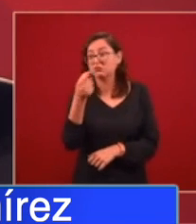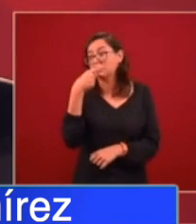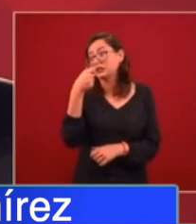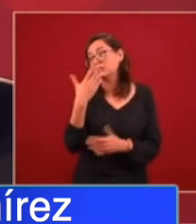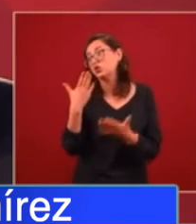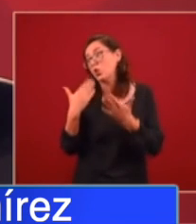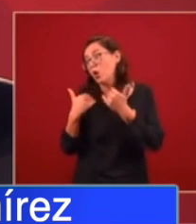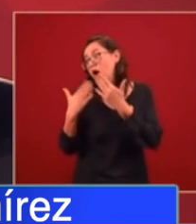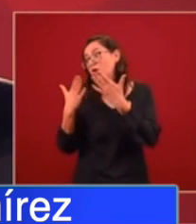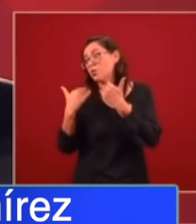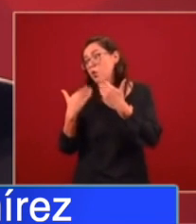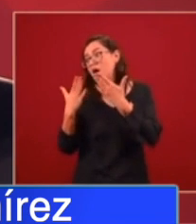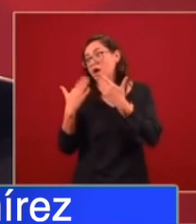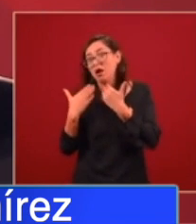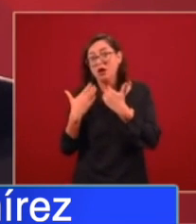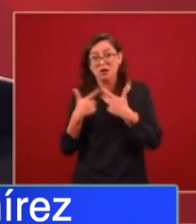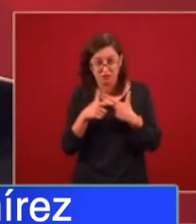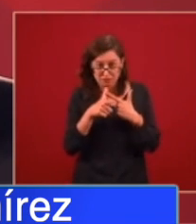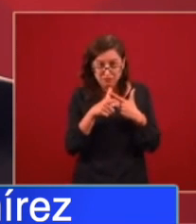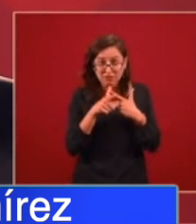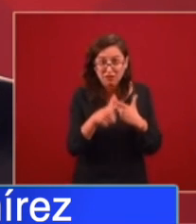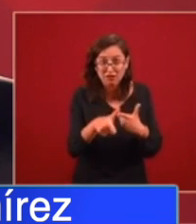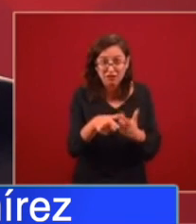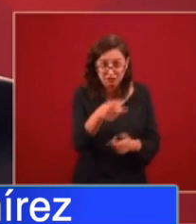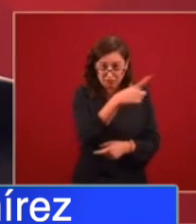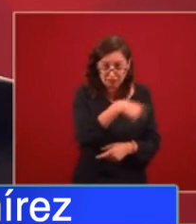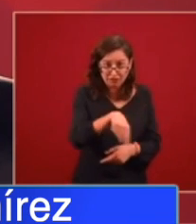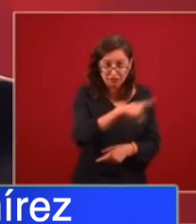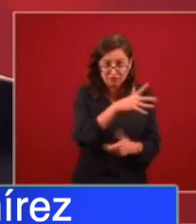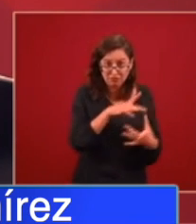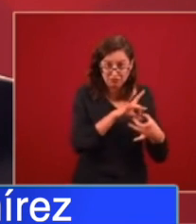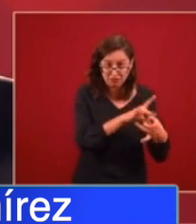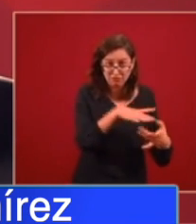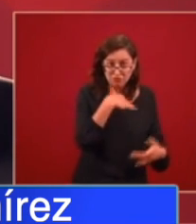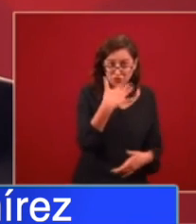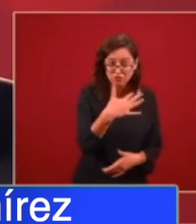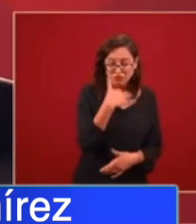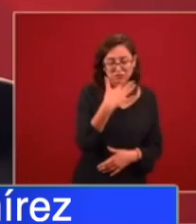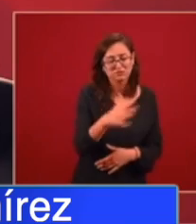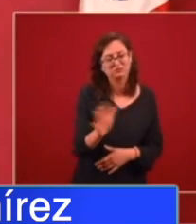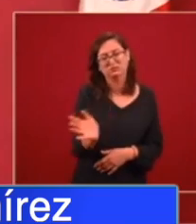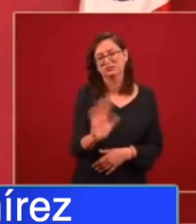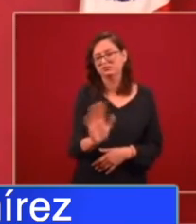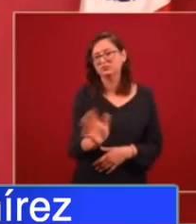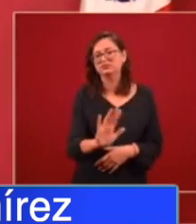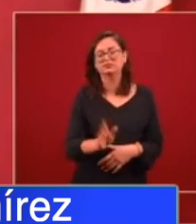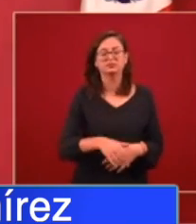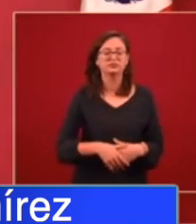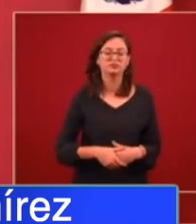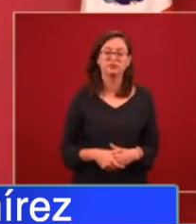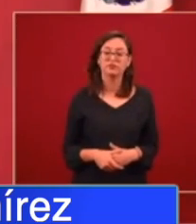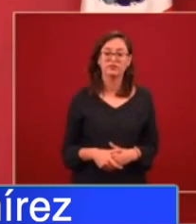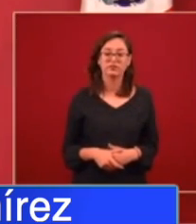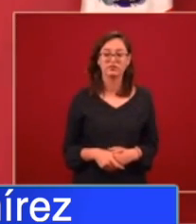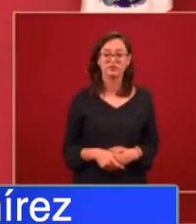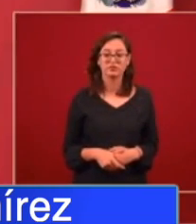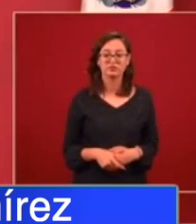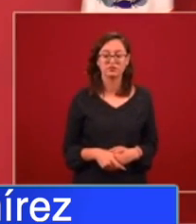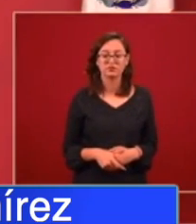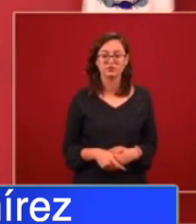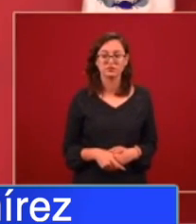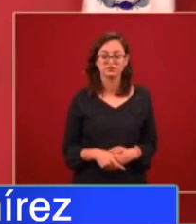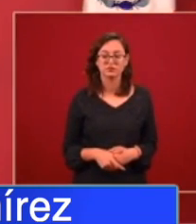medicamentos por la corrupción. Y no solo eso, no solo